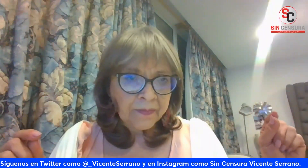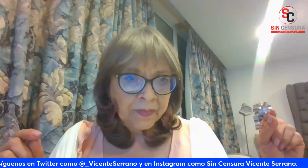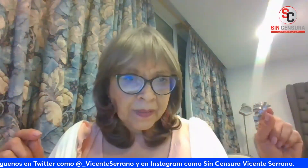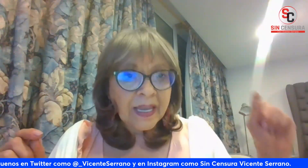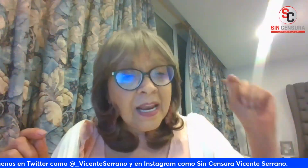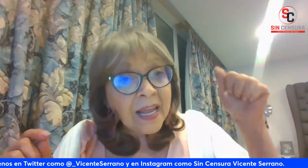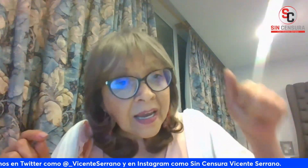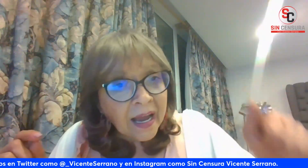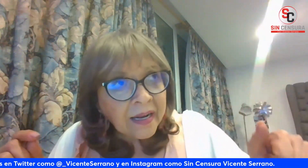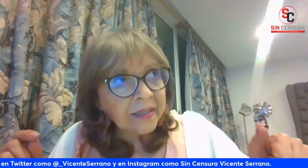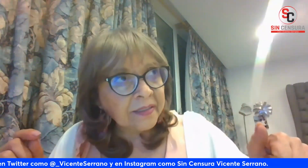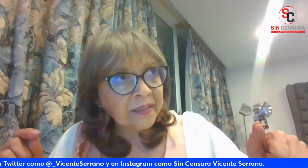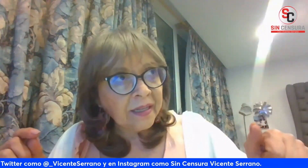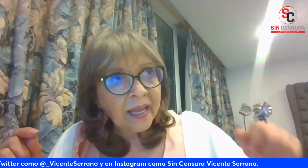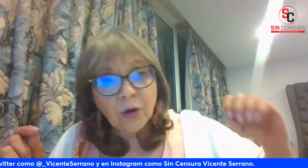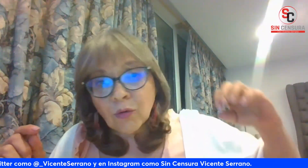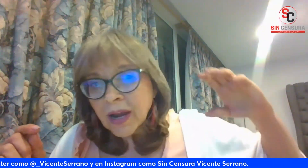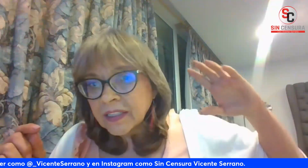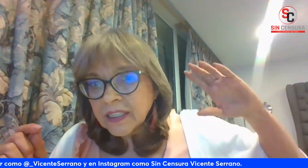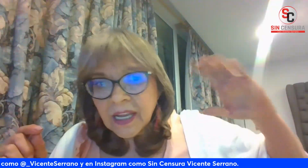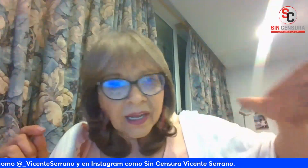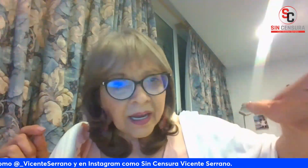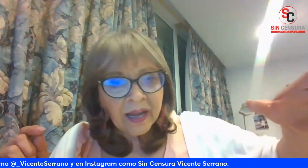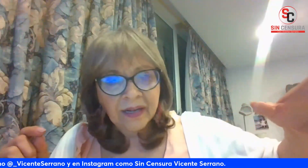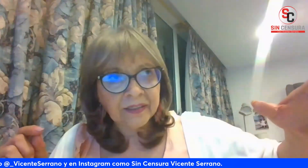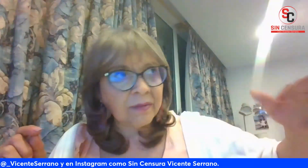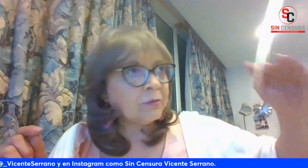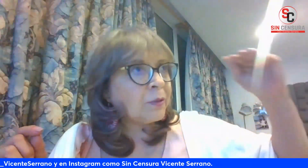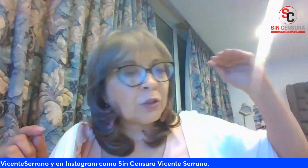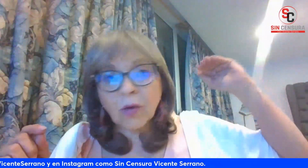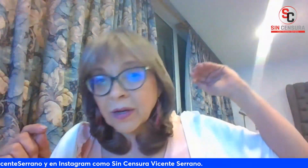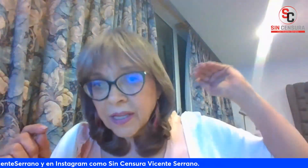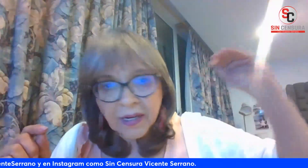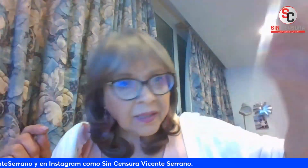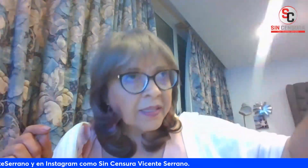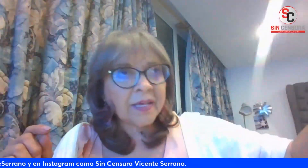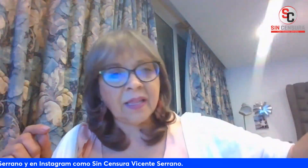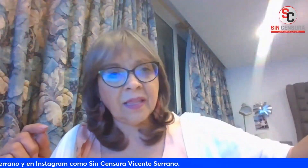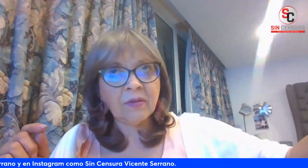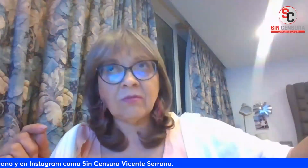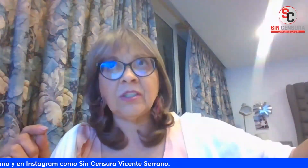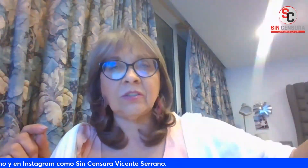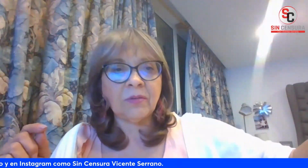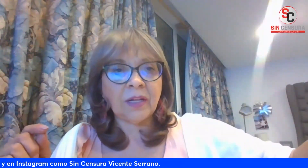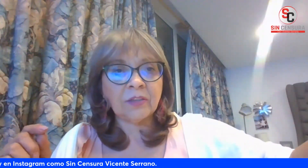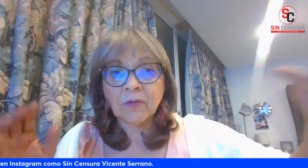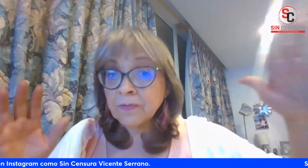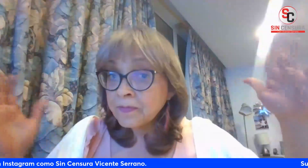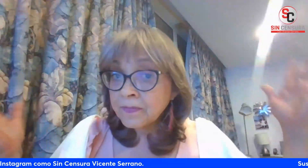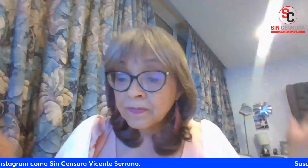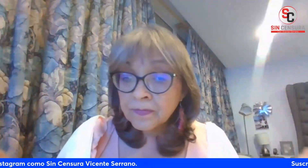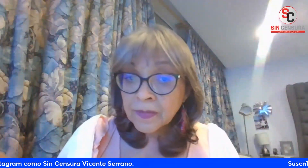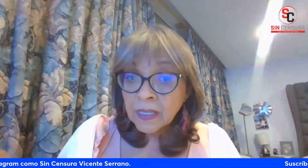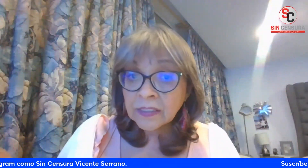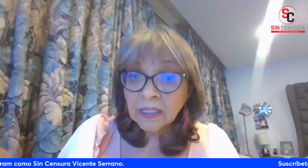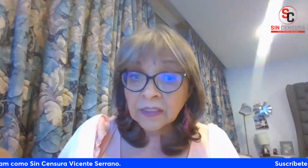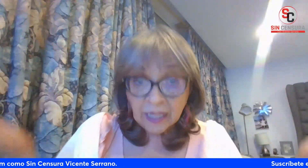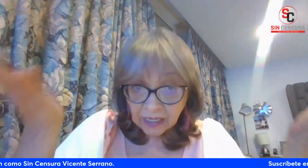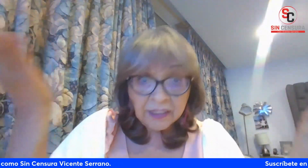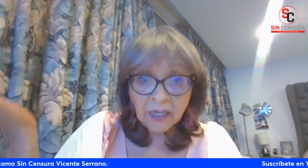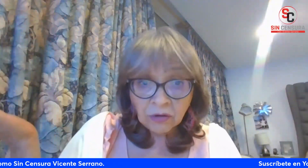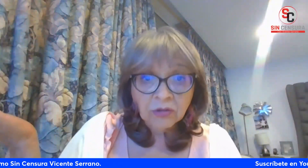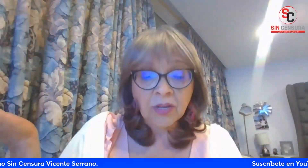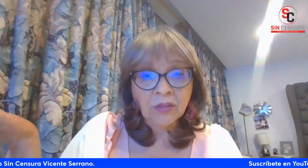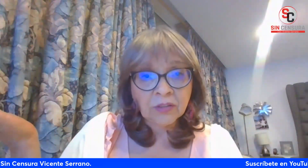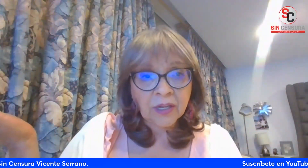viviendas ilegales, en lugares ilegales. Hemos puesto cualquier cantidad de denuncias sobre eso